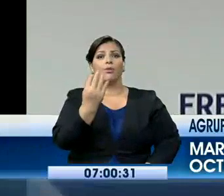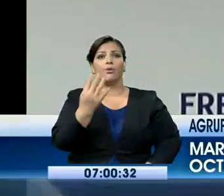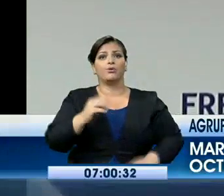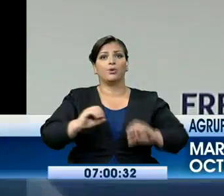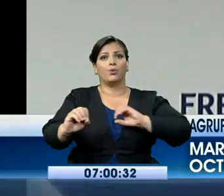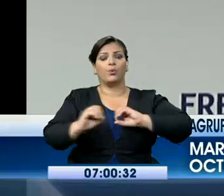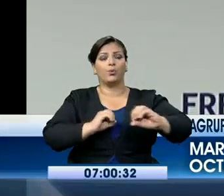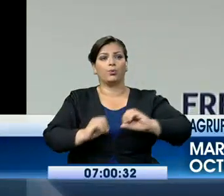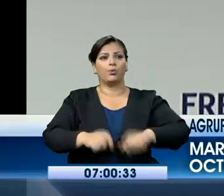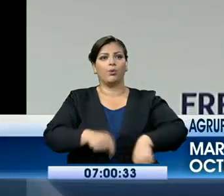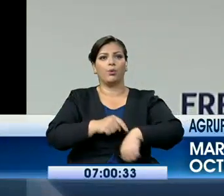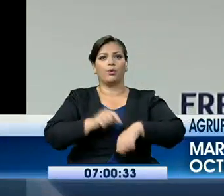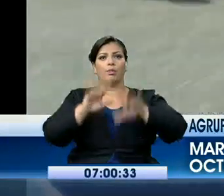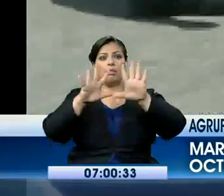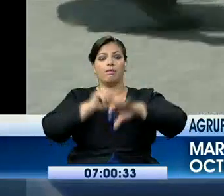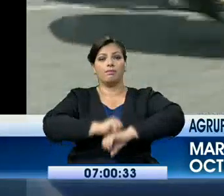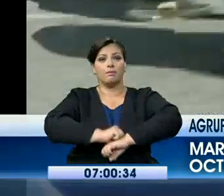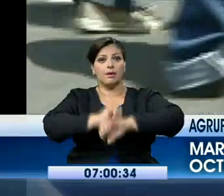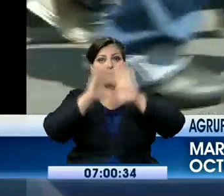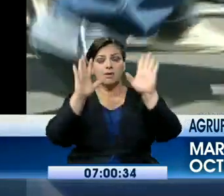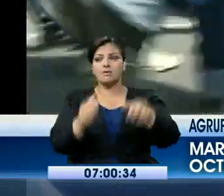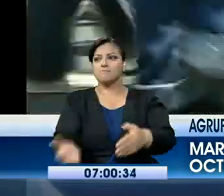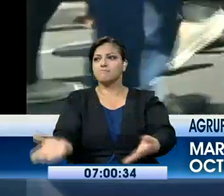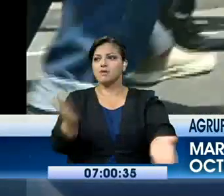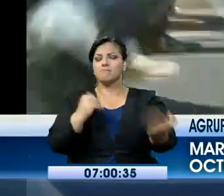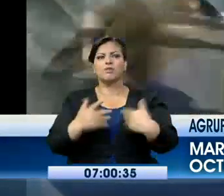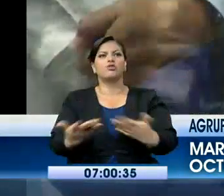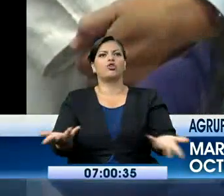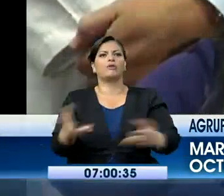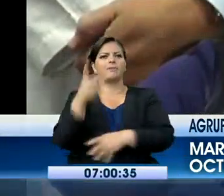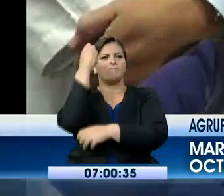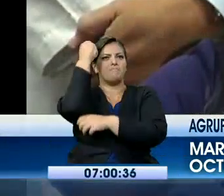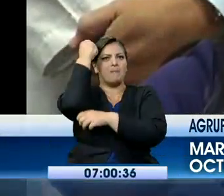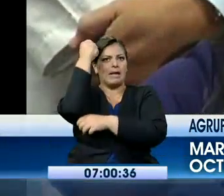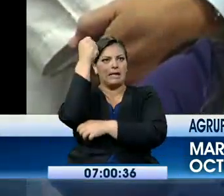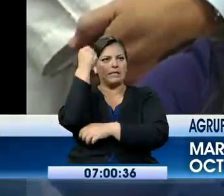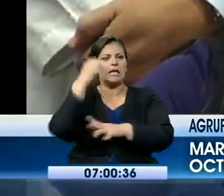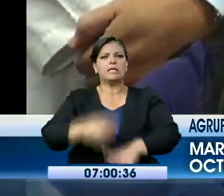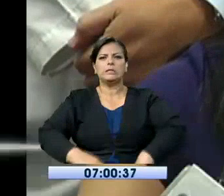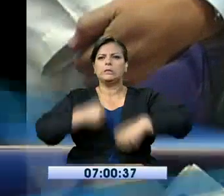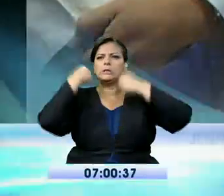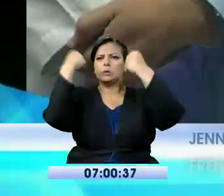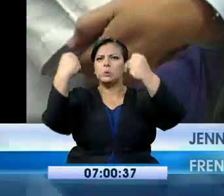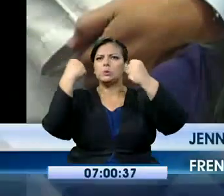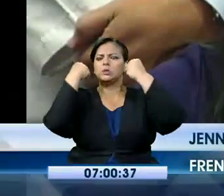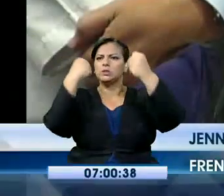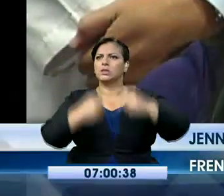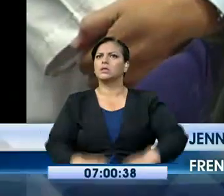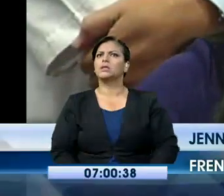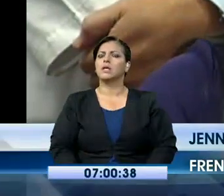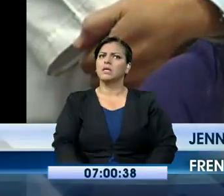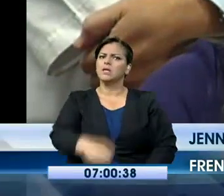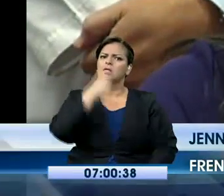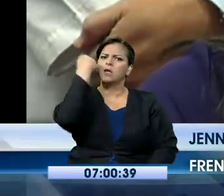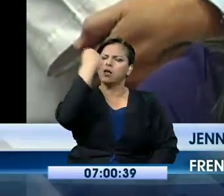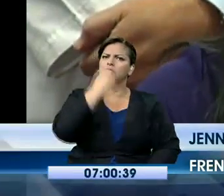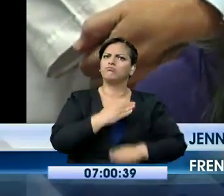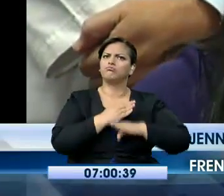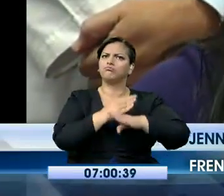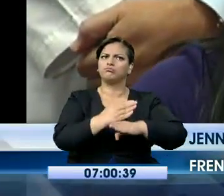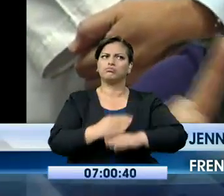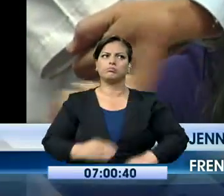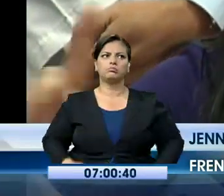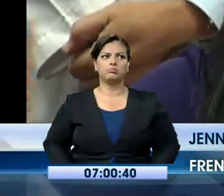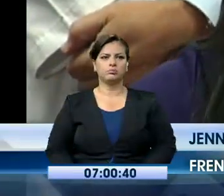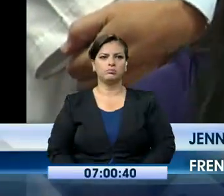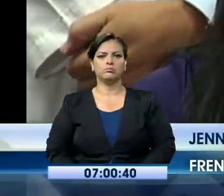mañana en Guayaquil. Partirá desde el Parque Centenario. Vamos a estar defendiendo nuestros derechos. No estamos absolutamente